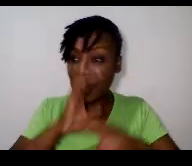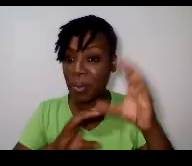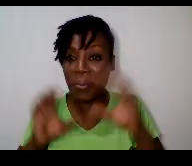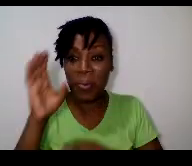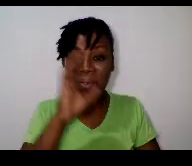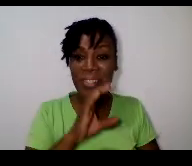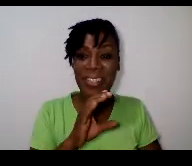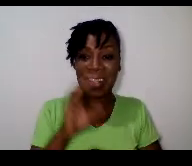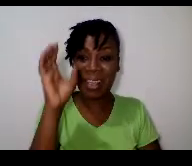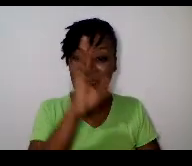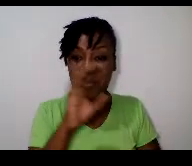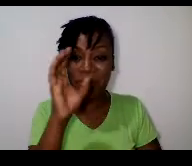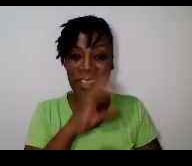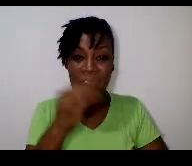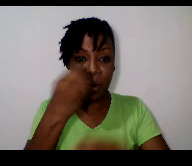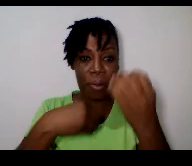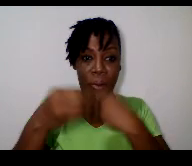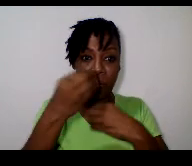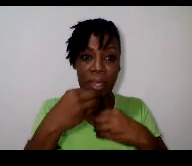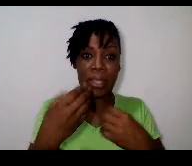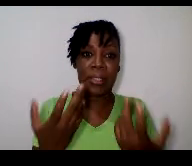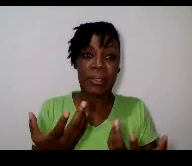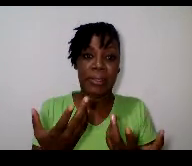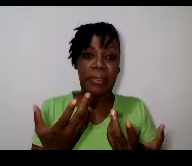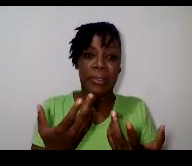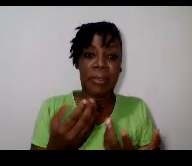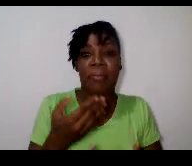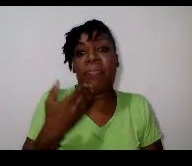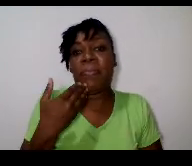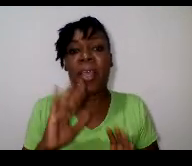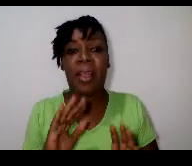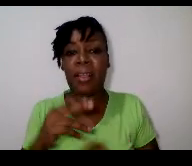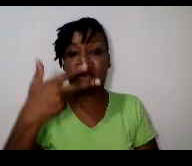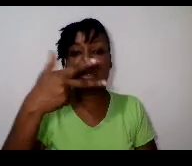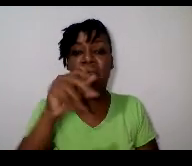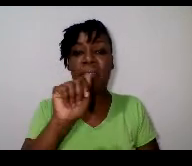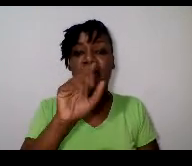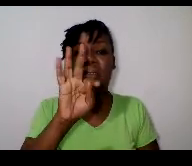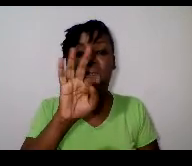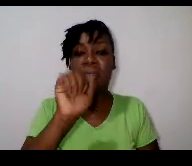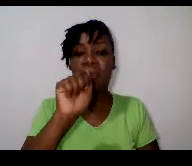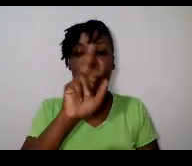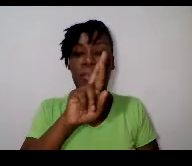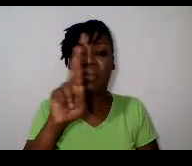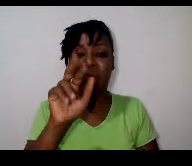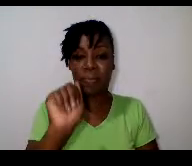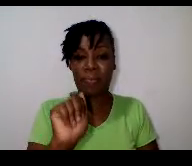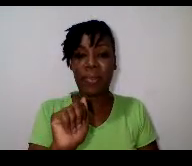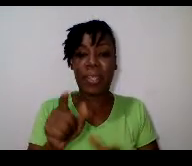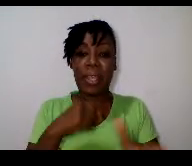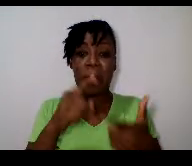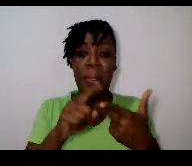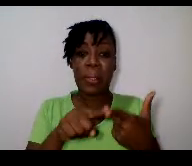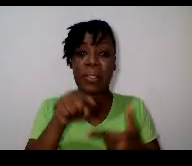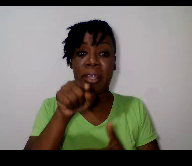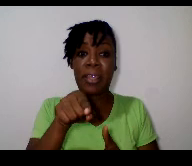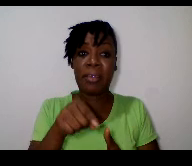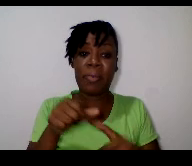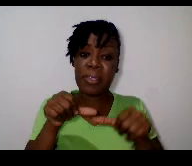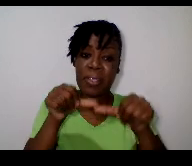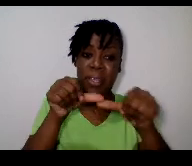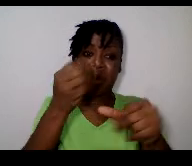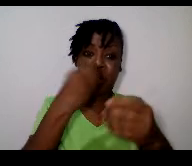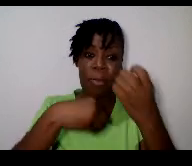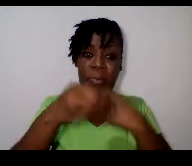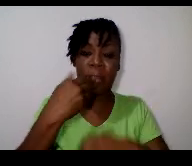tomar decisiones más impulsivas, efectivamente después cuando empezamos a comer mal vamos a querer seguir comiendo mal. Entonces,